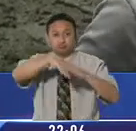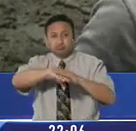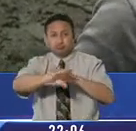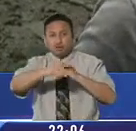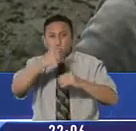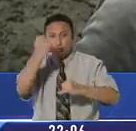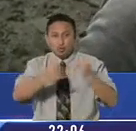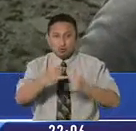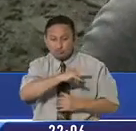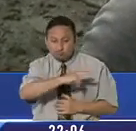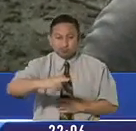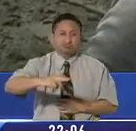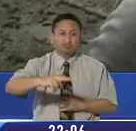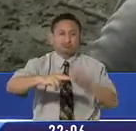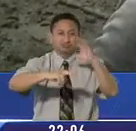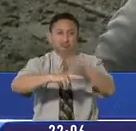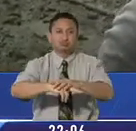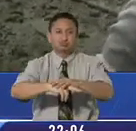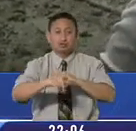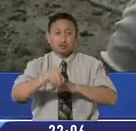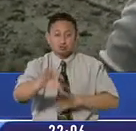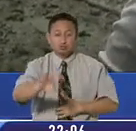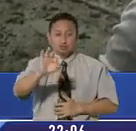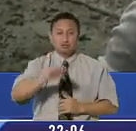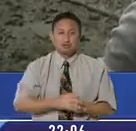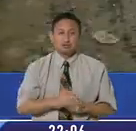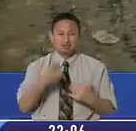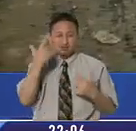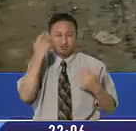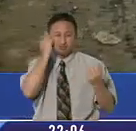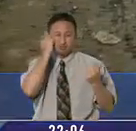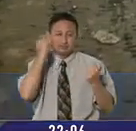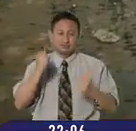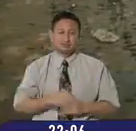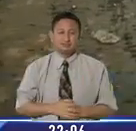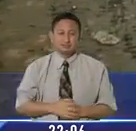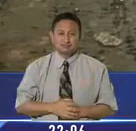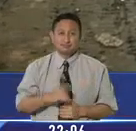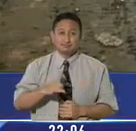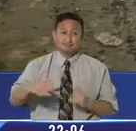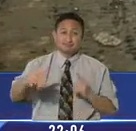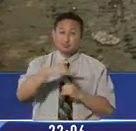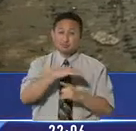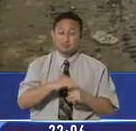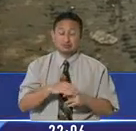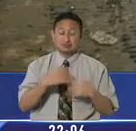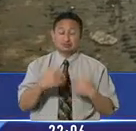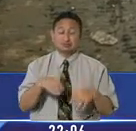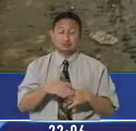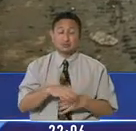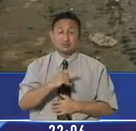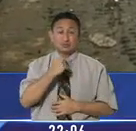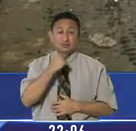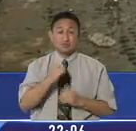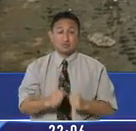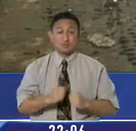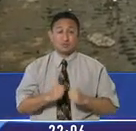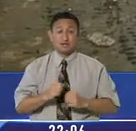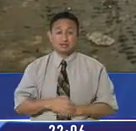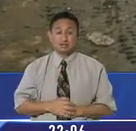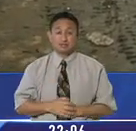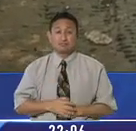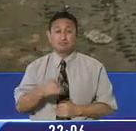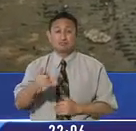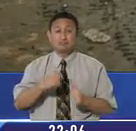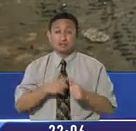al fondo. Ahí lo encuentran muy golpeado. Un ambiente de verdadera catástrofe fue la que dejó el aluvión, pues a más de